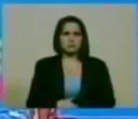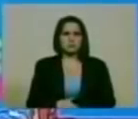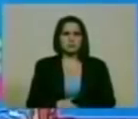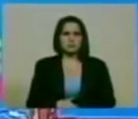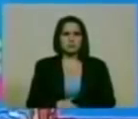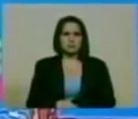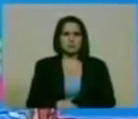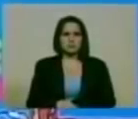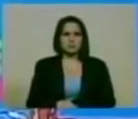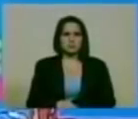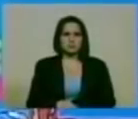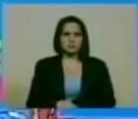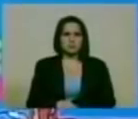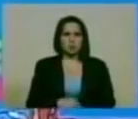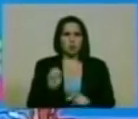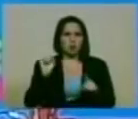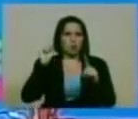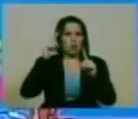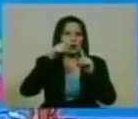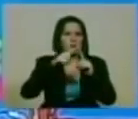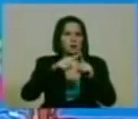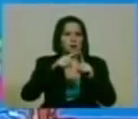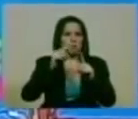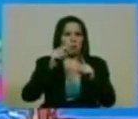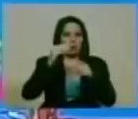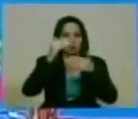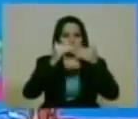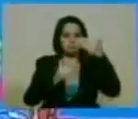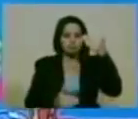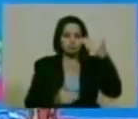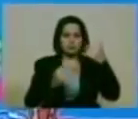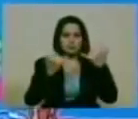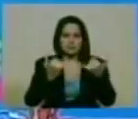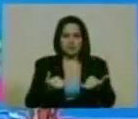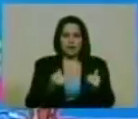donde nos trazamos los objetivos y las metas concretas de esta etapa